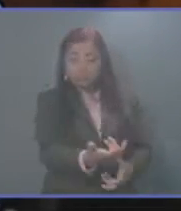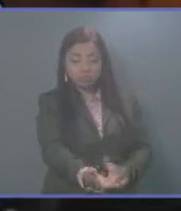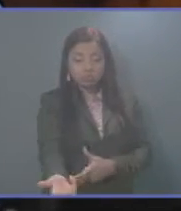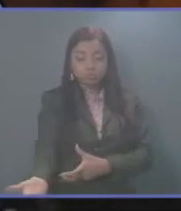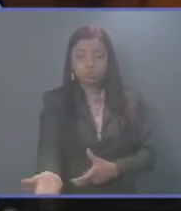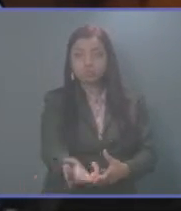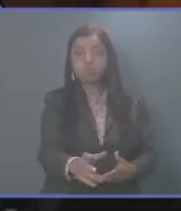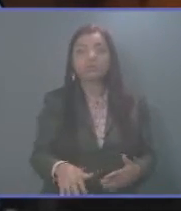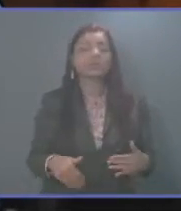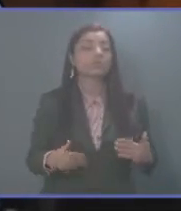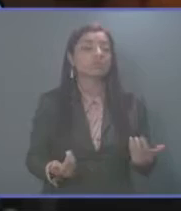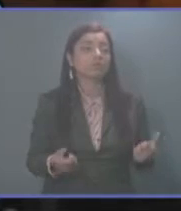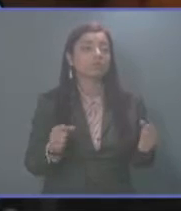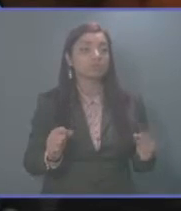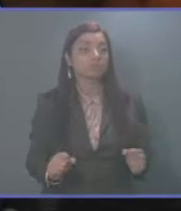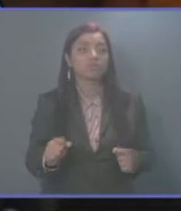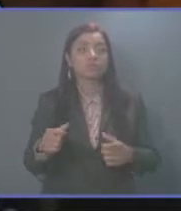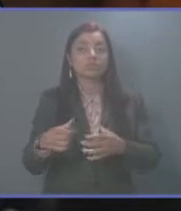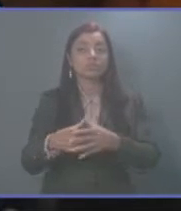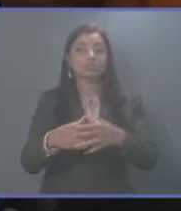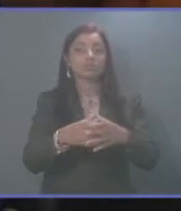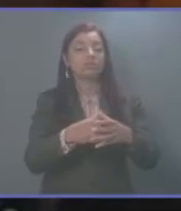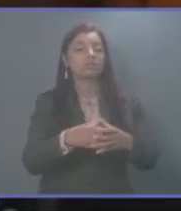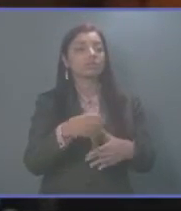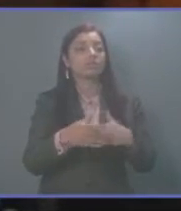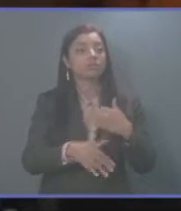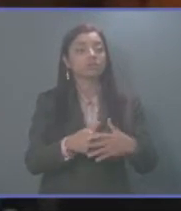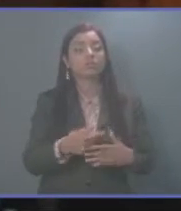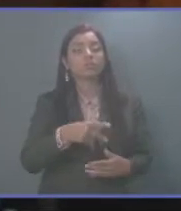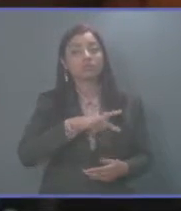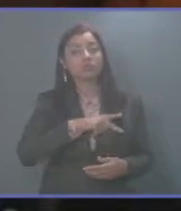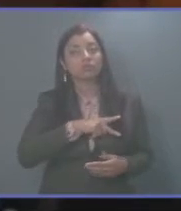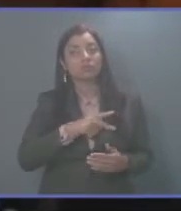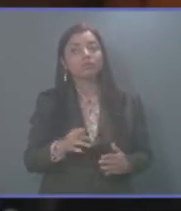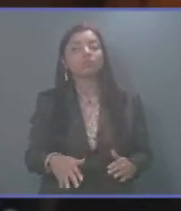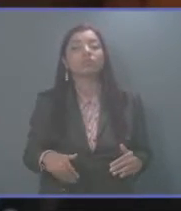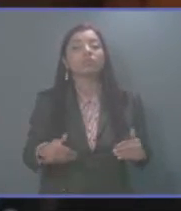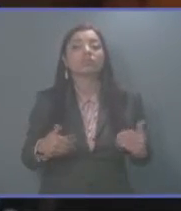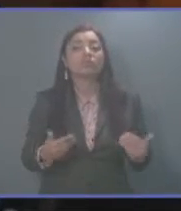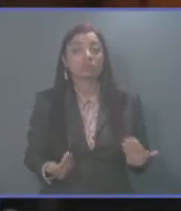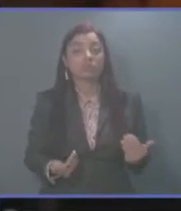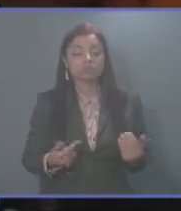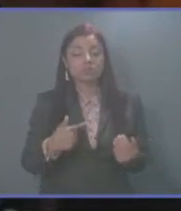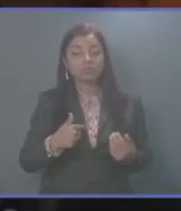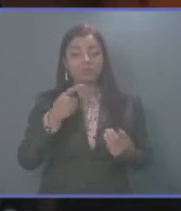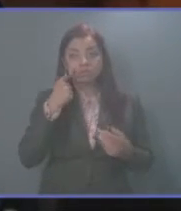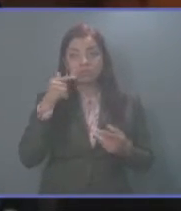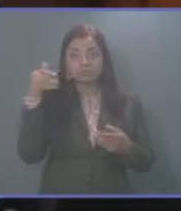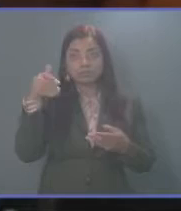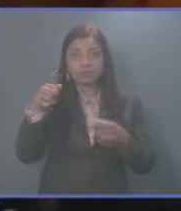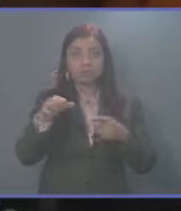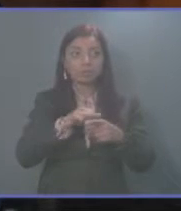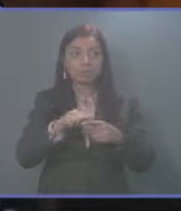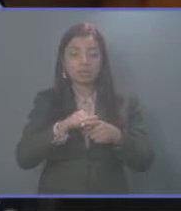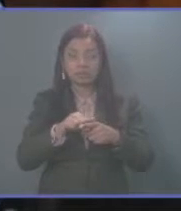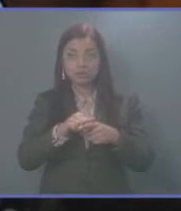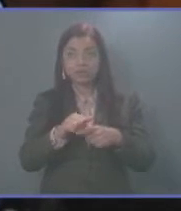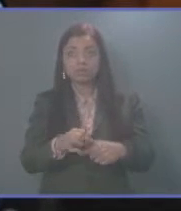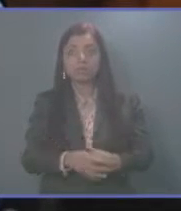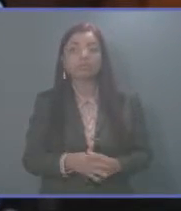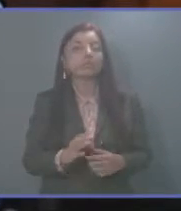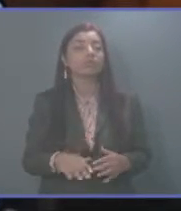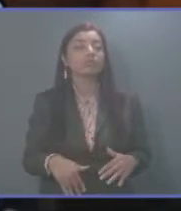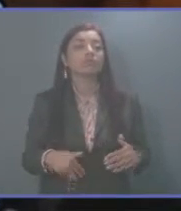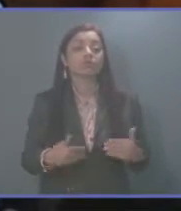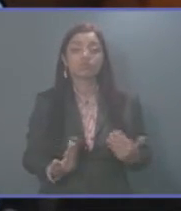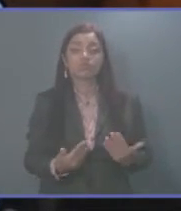en la compra de equipo de protección personal y para financiar capacitaciones, quedando